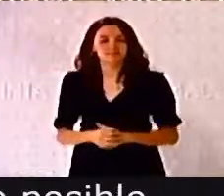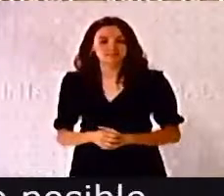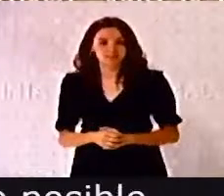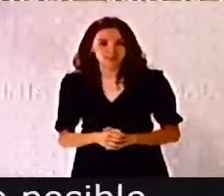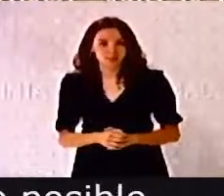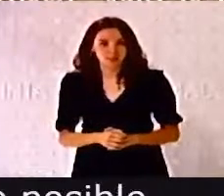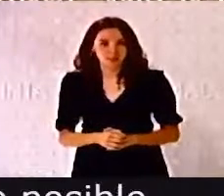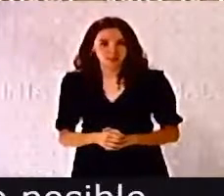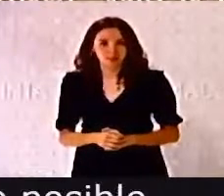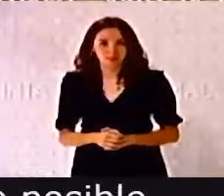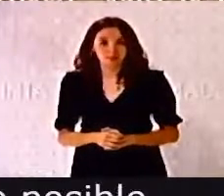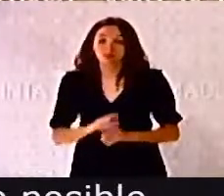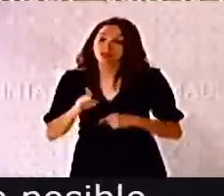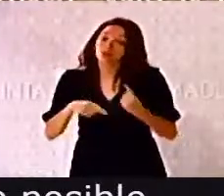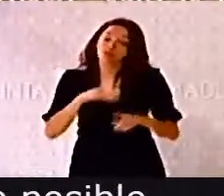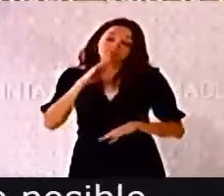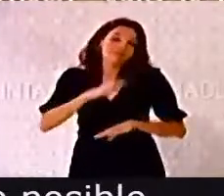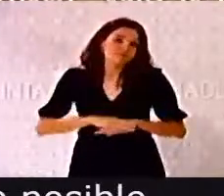y actuar en consecuencia.